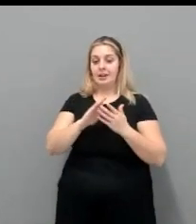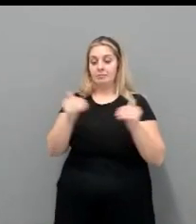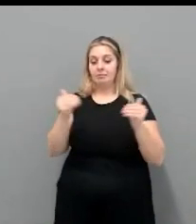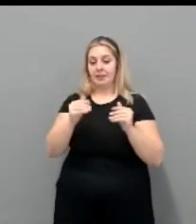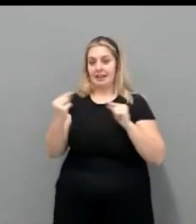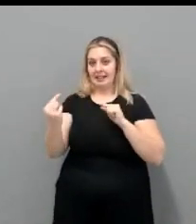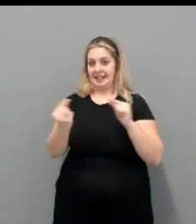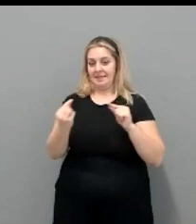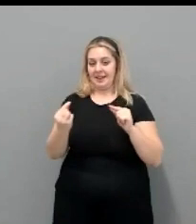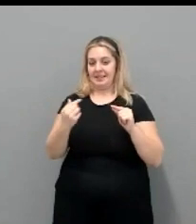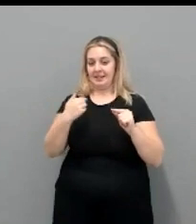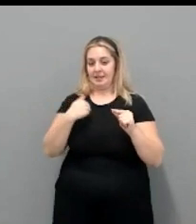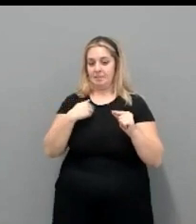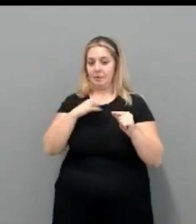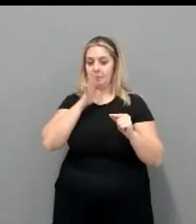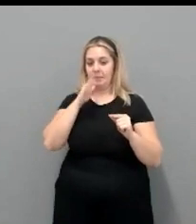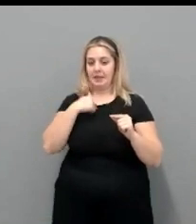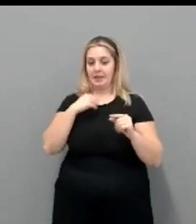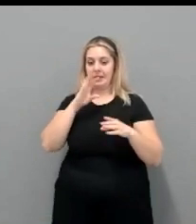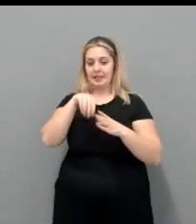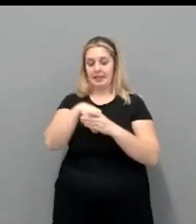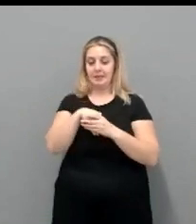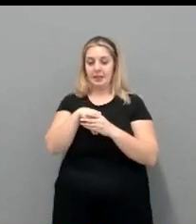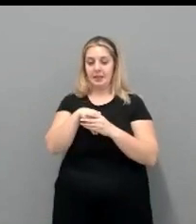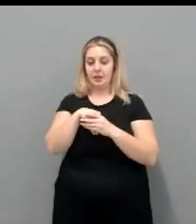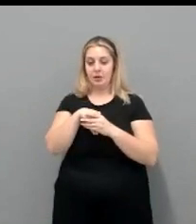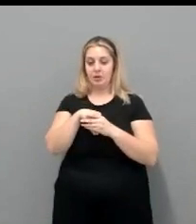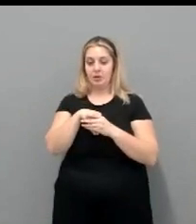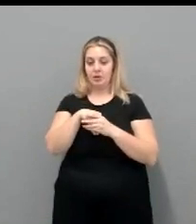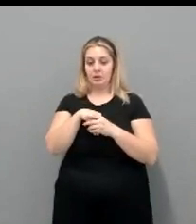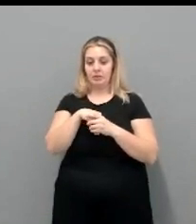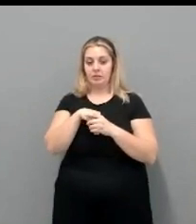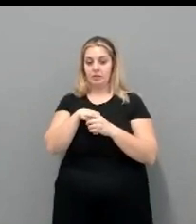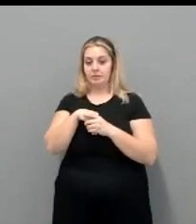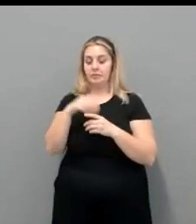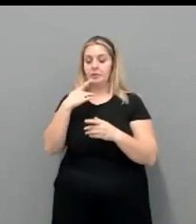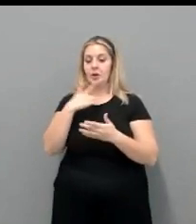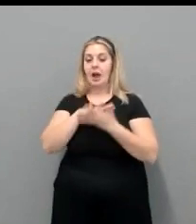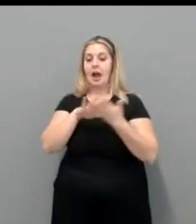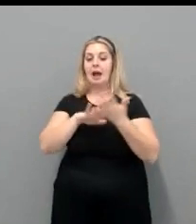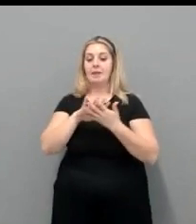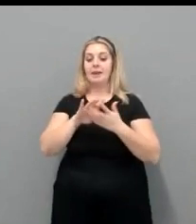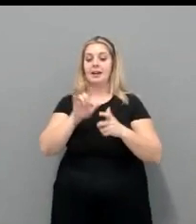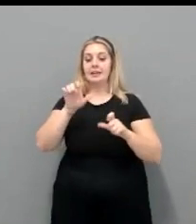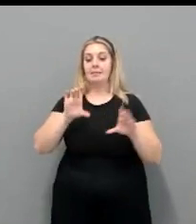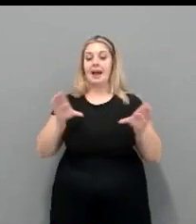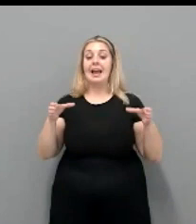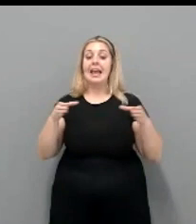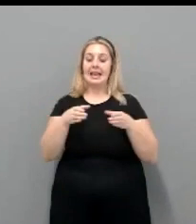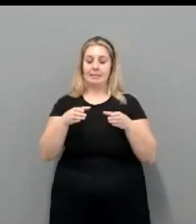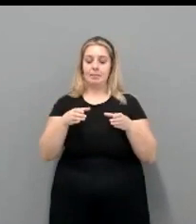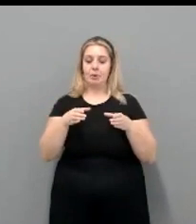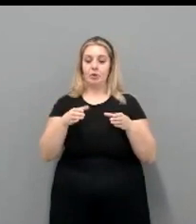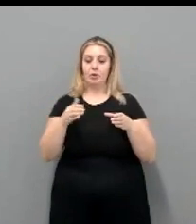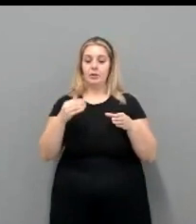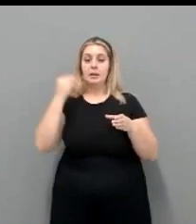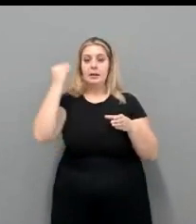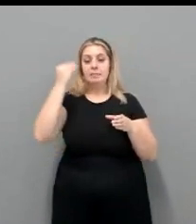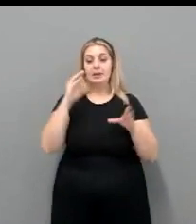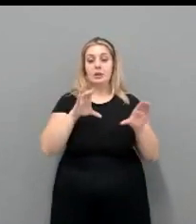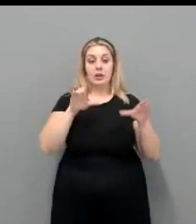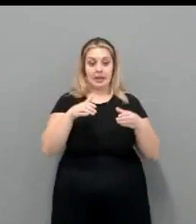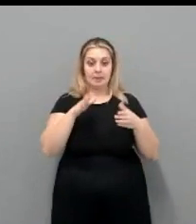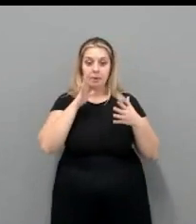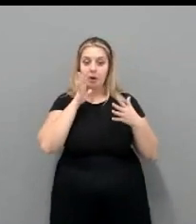melón en mi intervención cuando he hablado del equipo. Yo creo que los equipos que en la